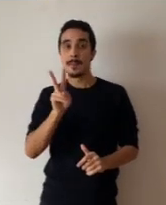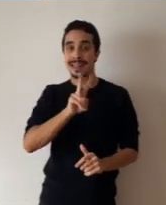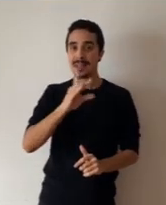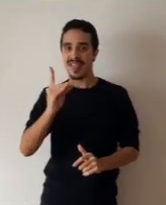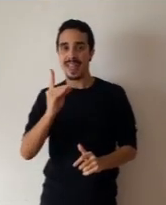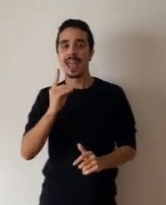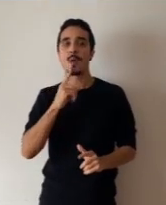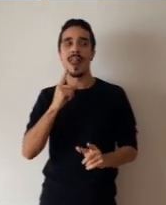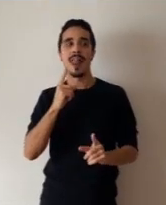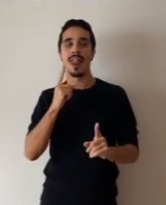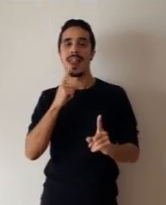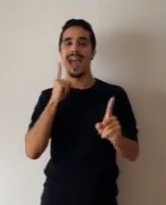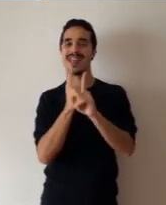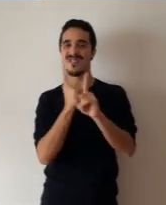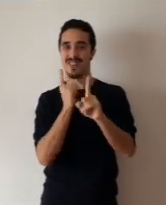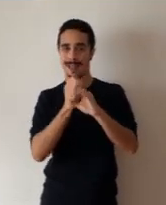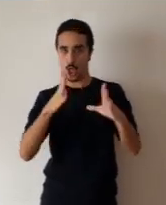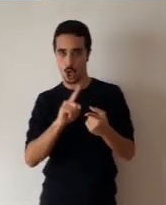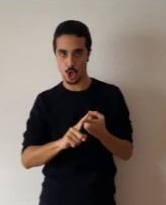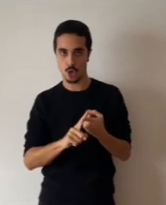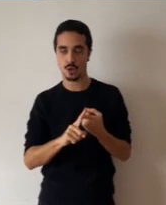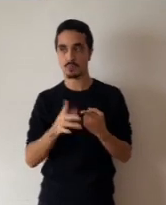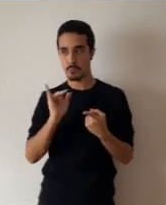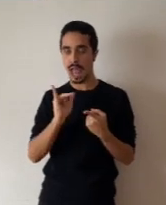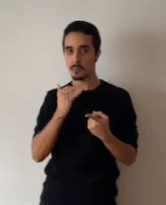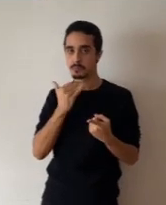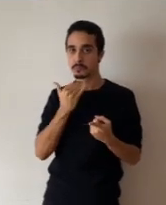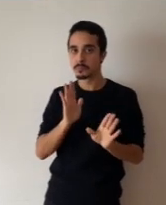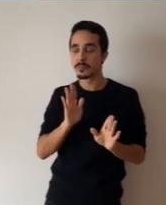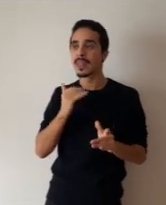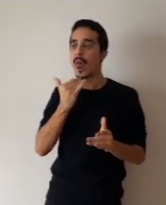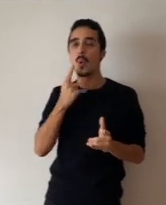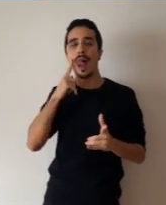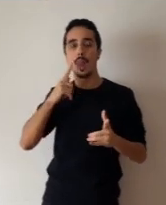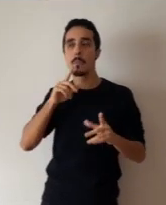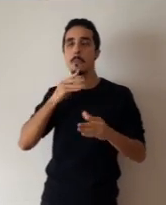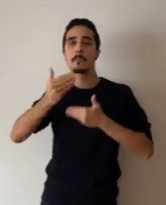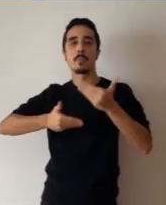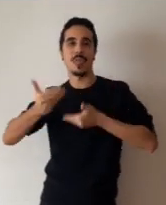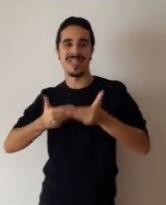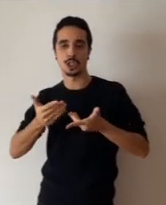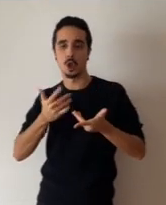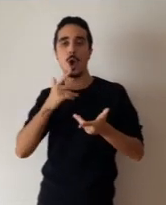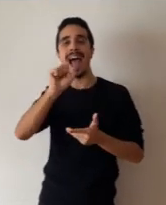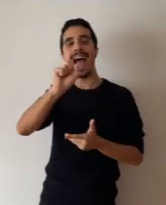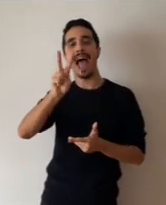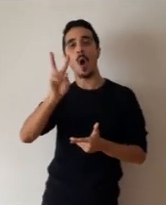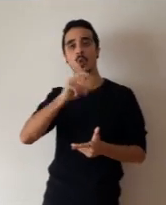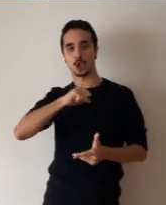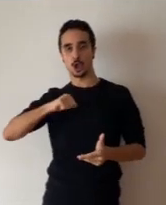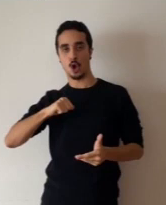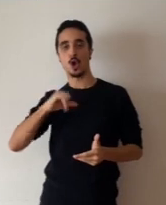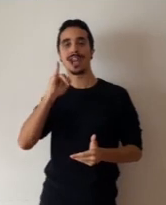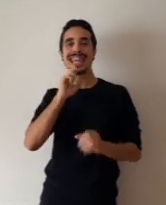tiene un efecto antiinflamatorio en determinados procesos inmunológicos, en determinados procesos